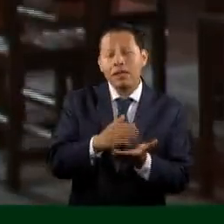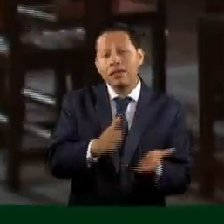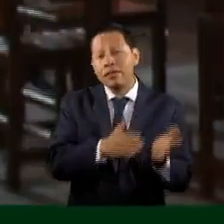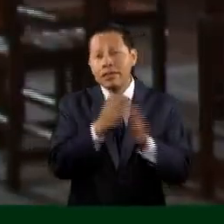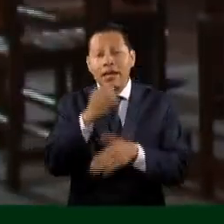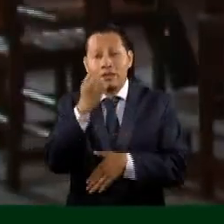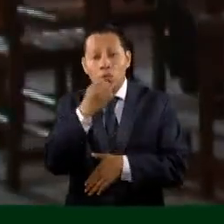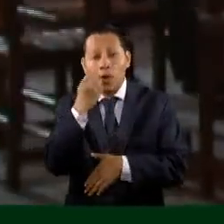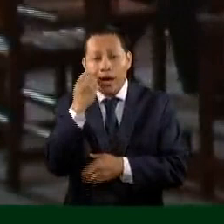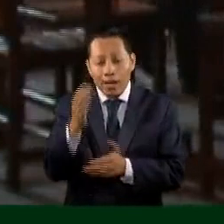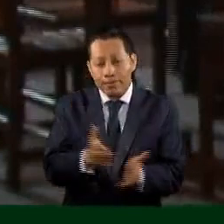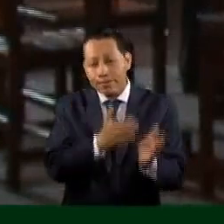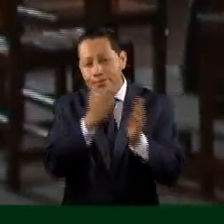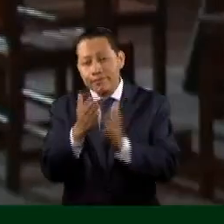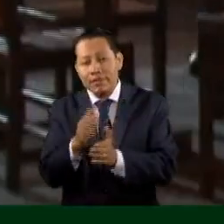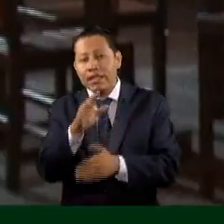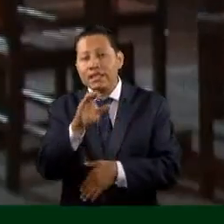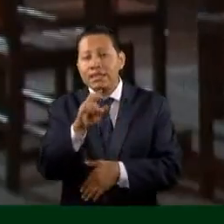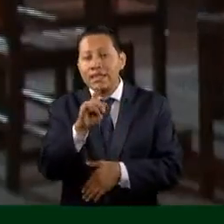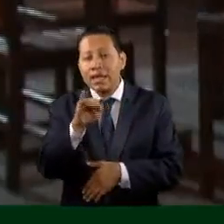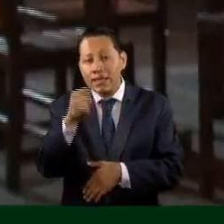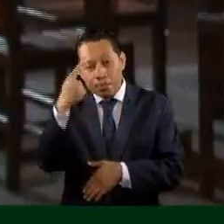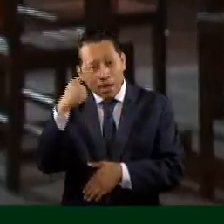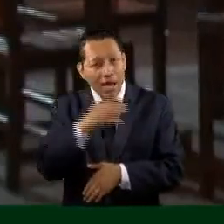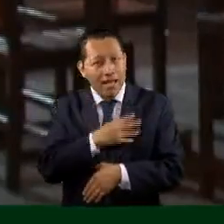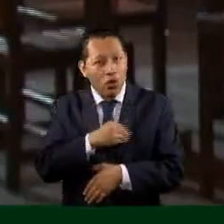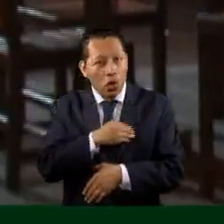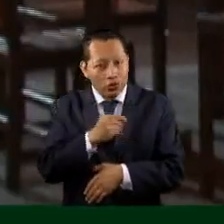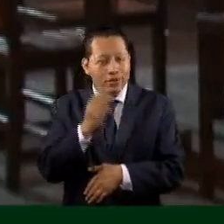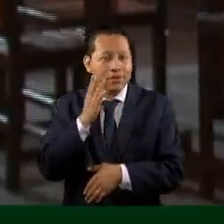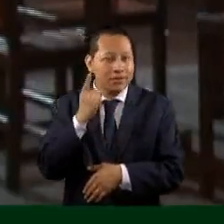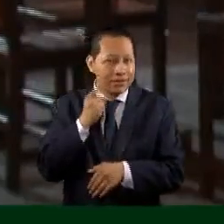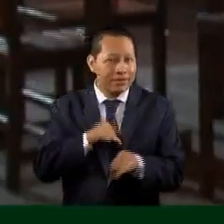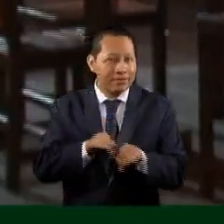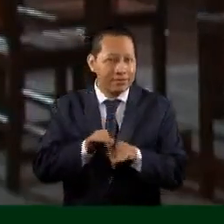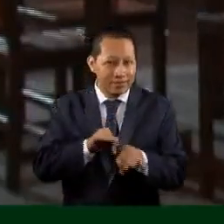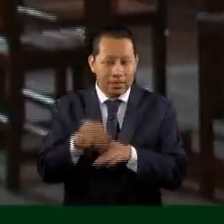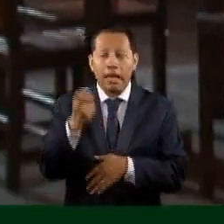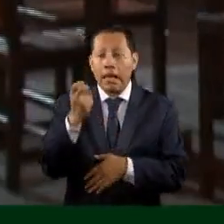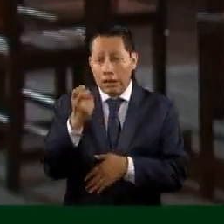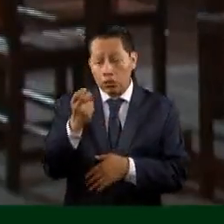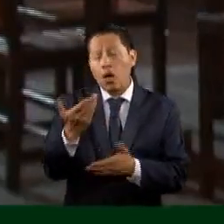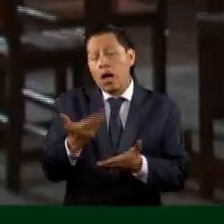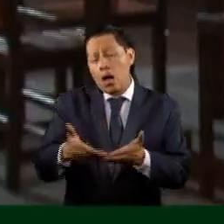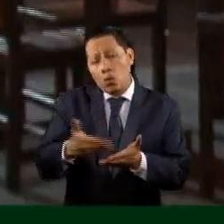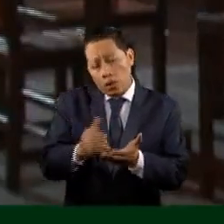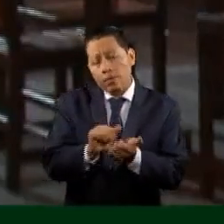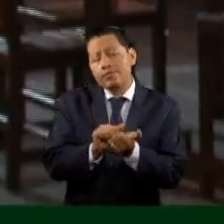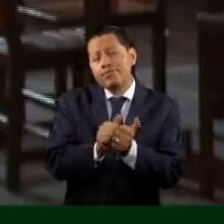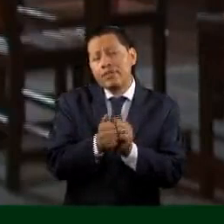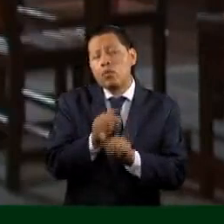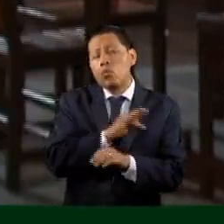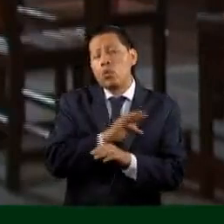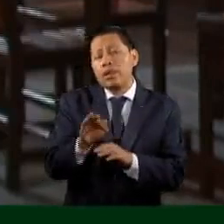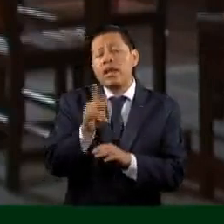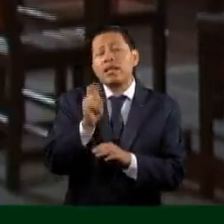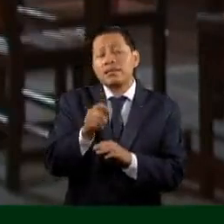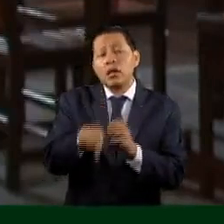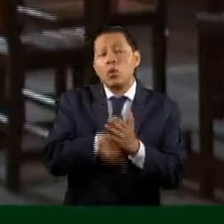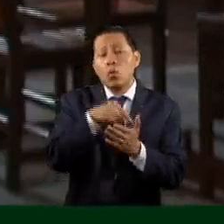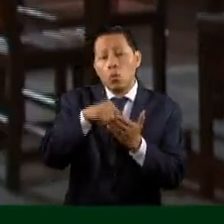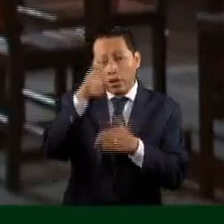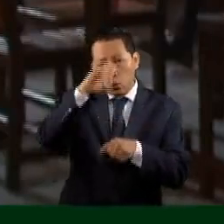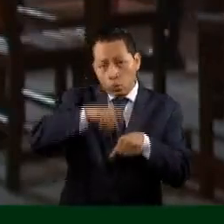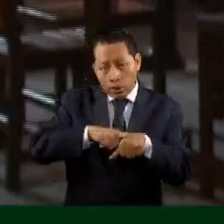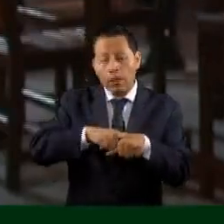un CENDI para hijos de los trabajadores de la Cámara de Diputados, y es ahora cuando se convertirá en un espacio cultural al que podrán acceder las